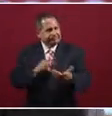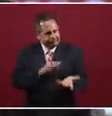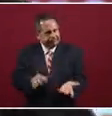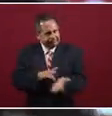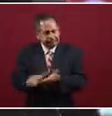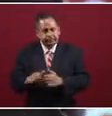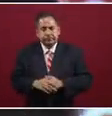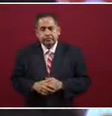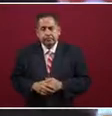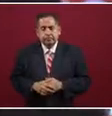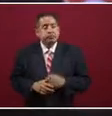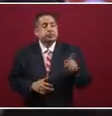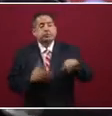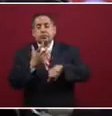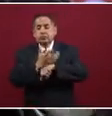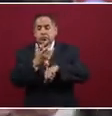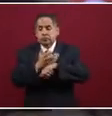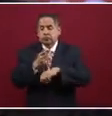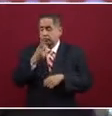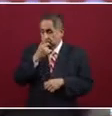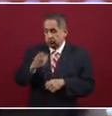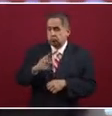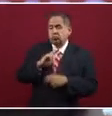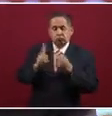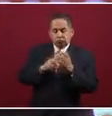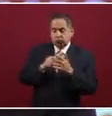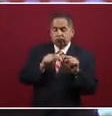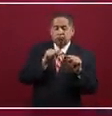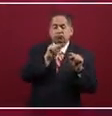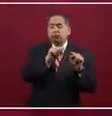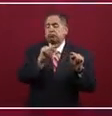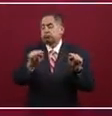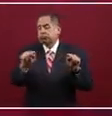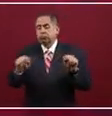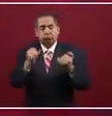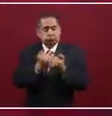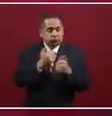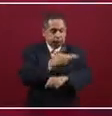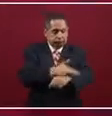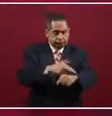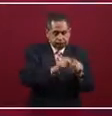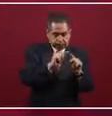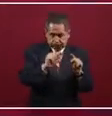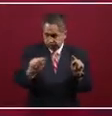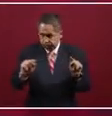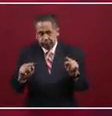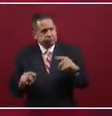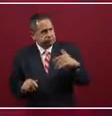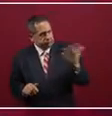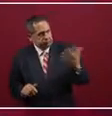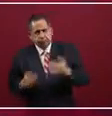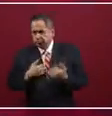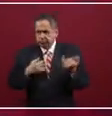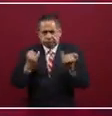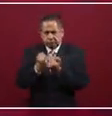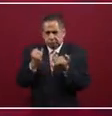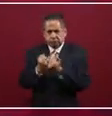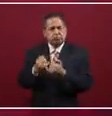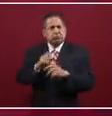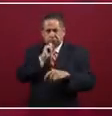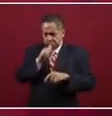Bueno, Estados Unidos nos dijo, lo voy a hacer en otros puntos. Bueno, entonces, ¿qué es lo que nosotros vamos a hacer? Pues hacer lo mismo, es